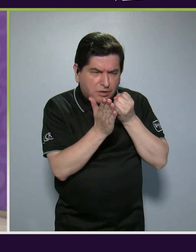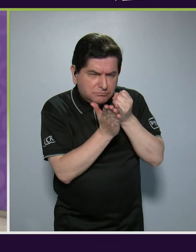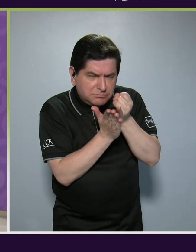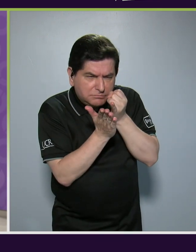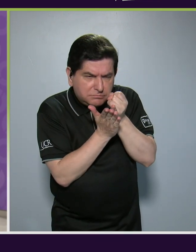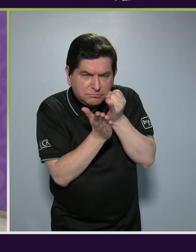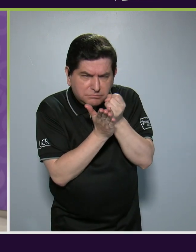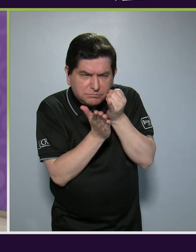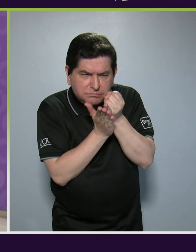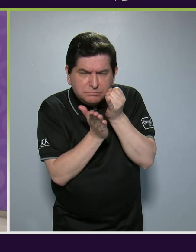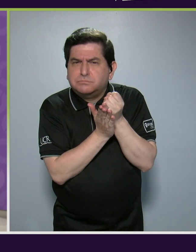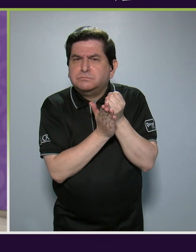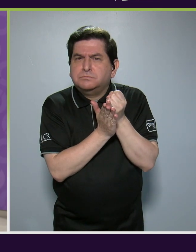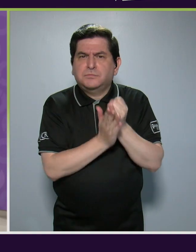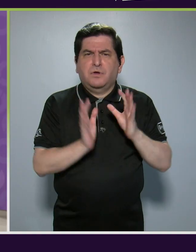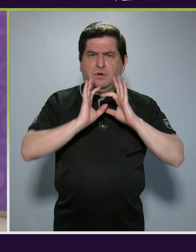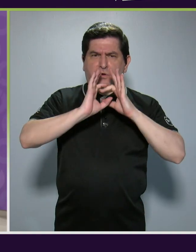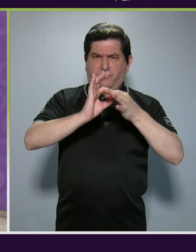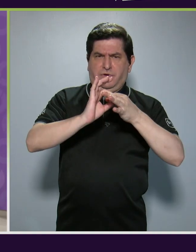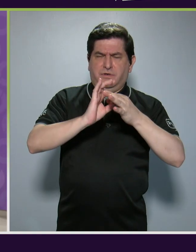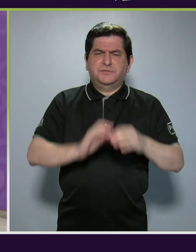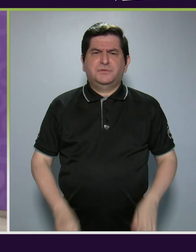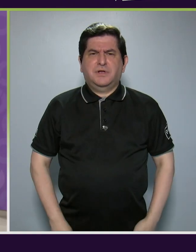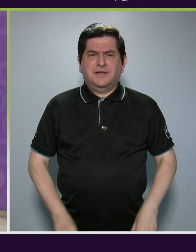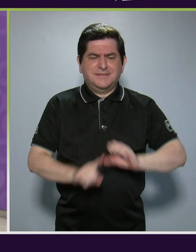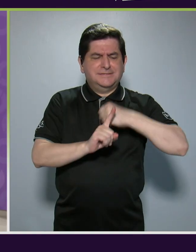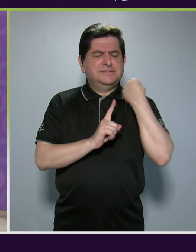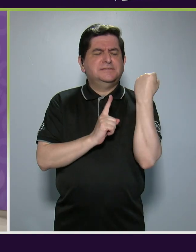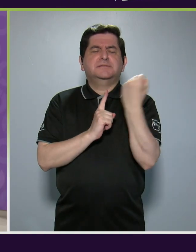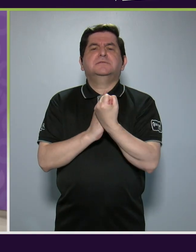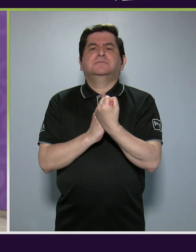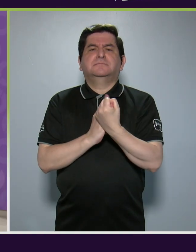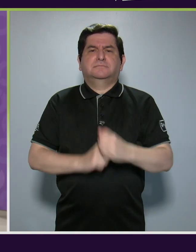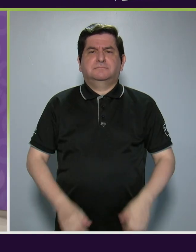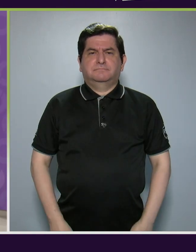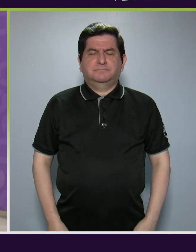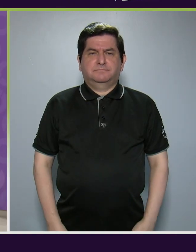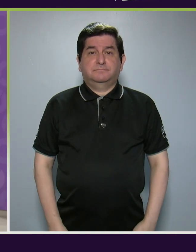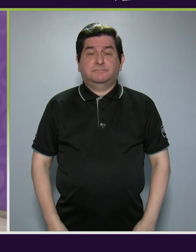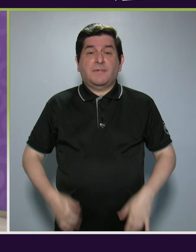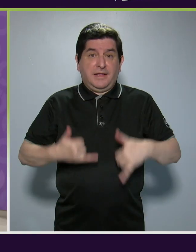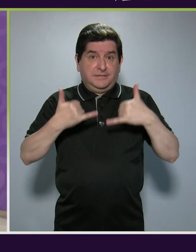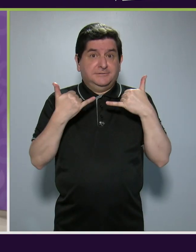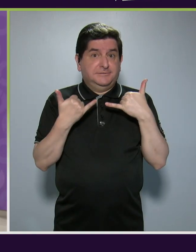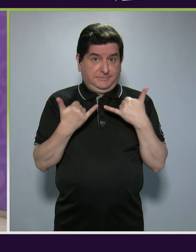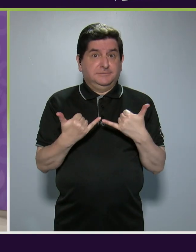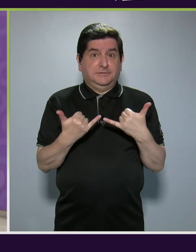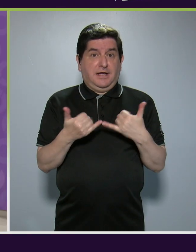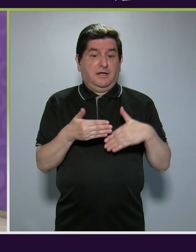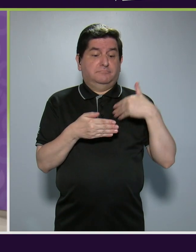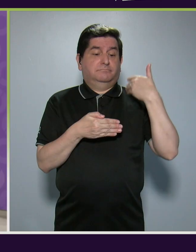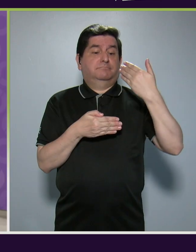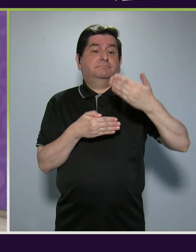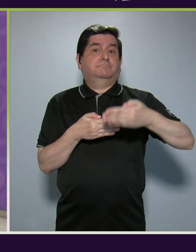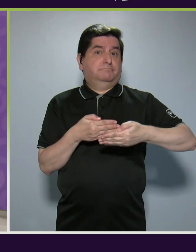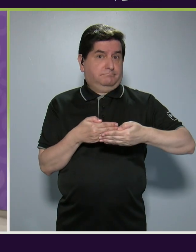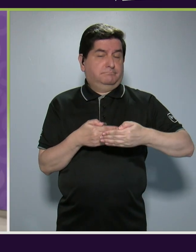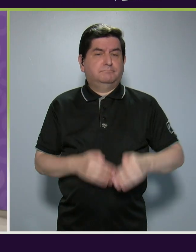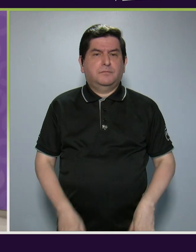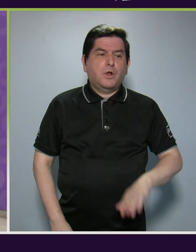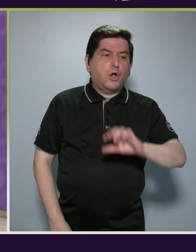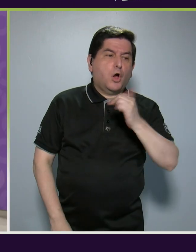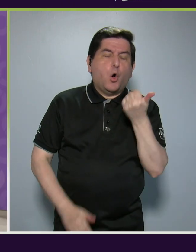investigar sobre cuáles son las condiciones, ¿verdad? Bueno, ya luego, en